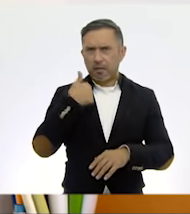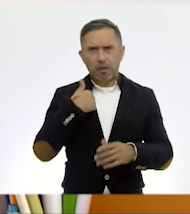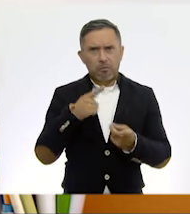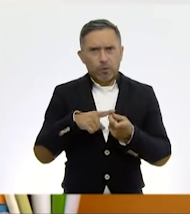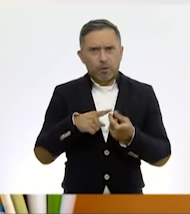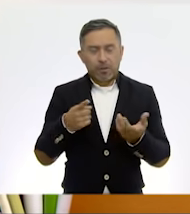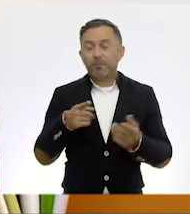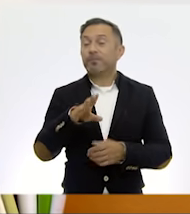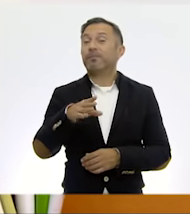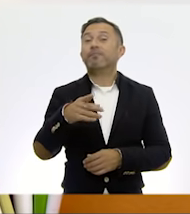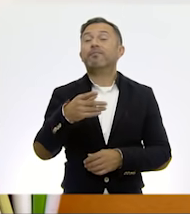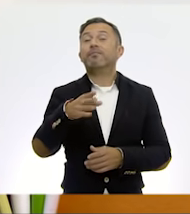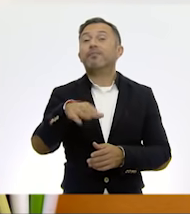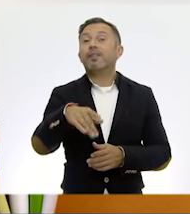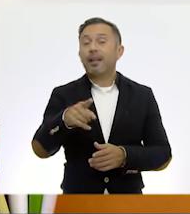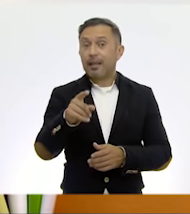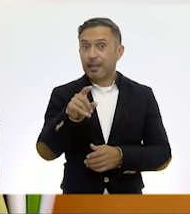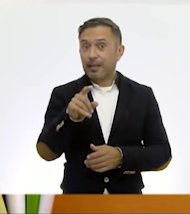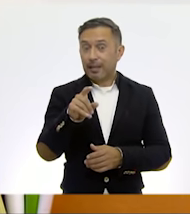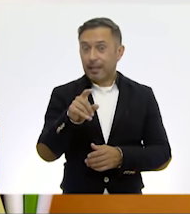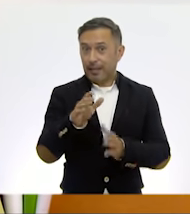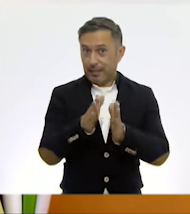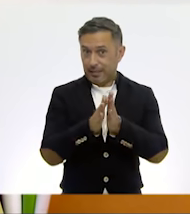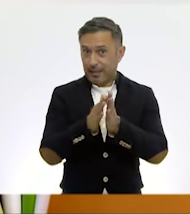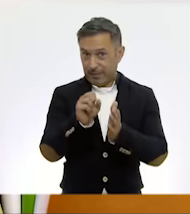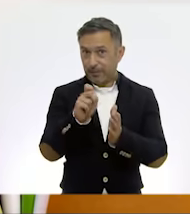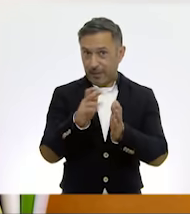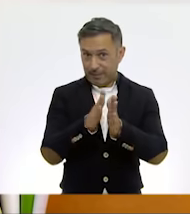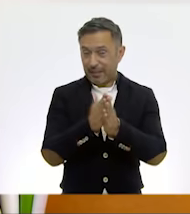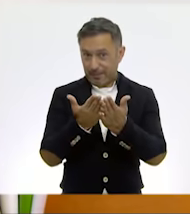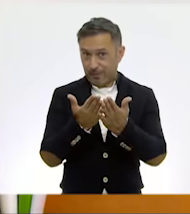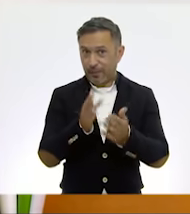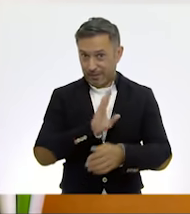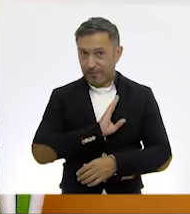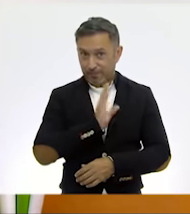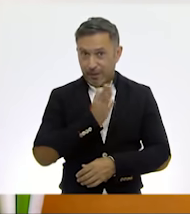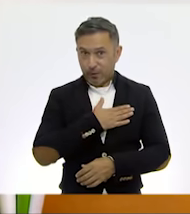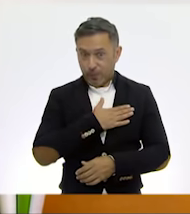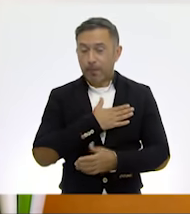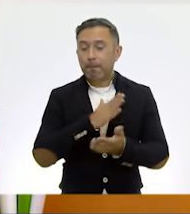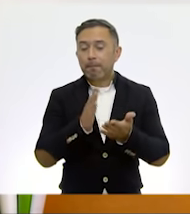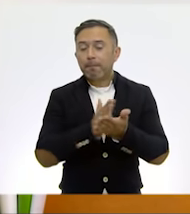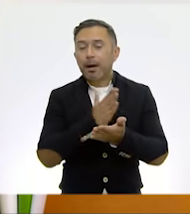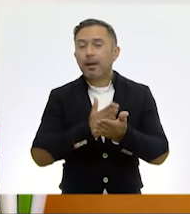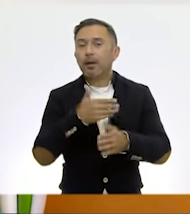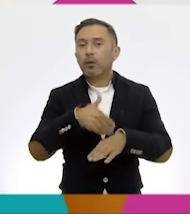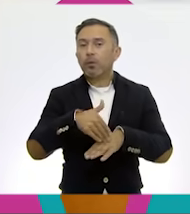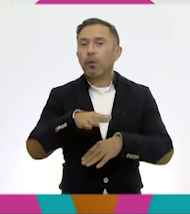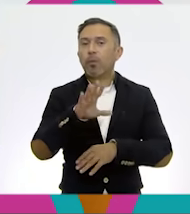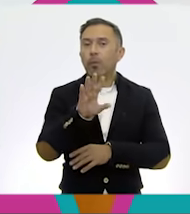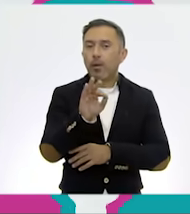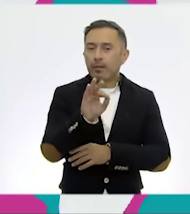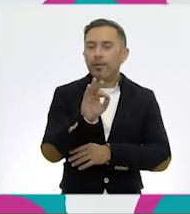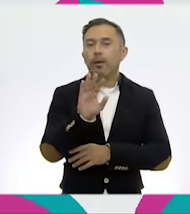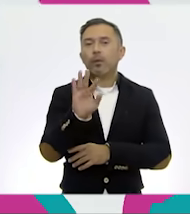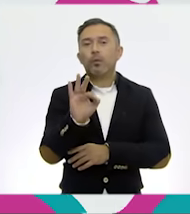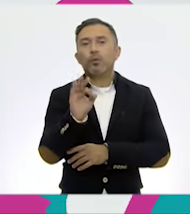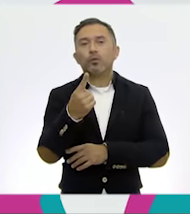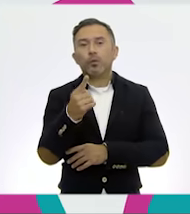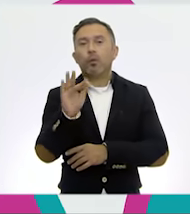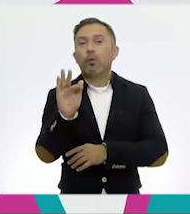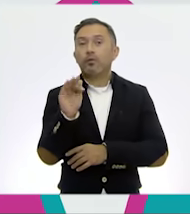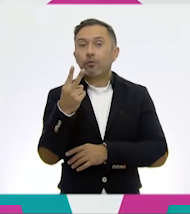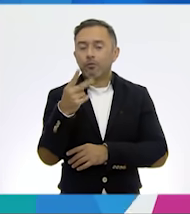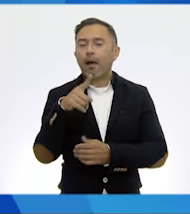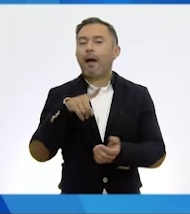En tu libro de español, en tu libro de texto de español, en la páginas 40, 41 y 42, viene un